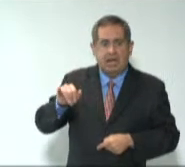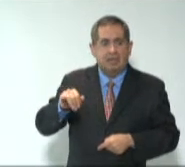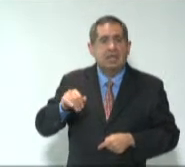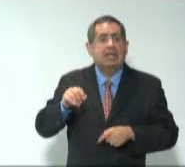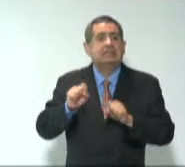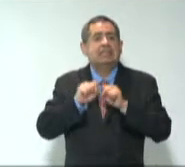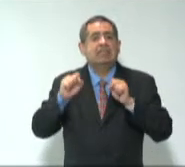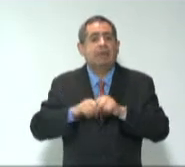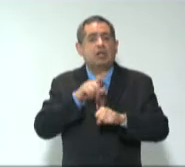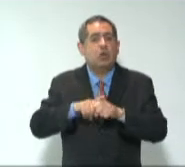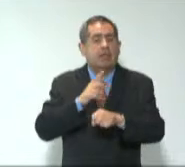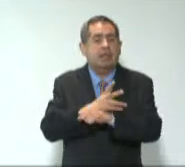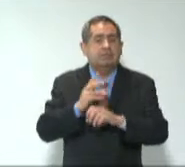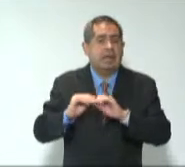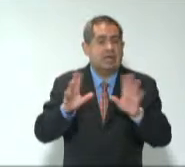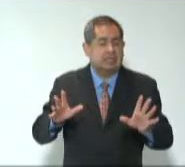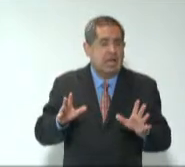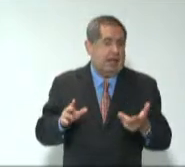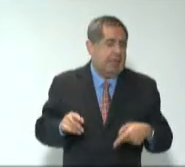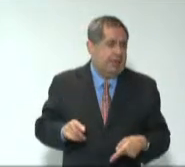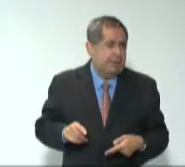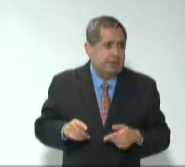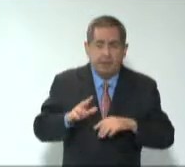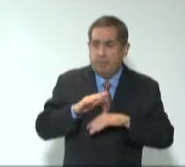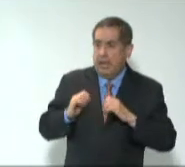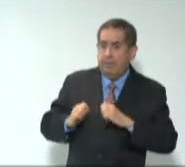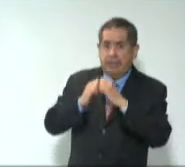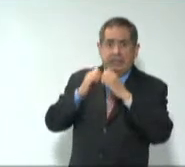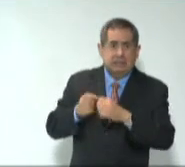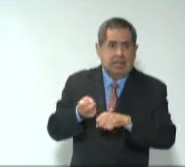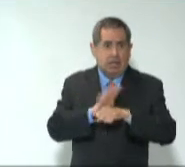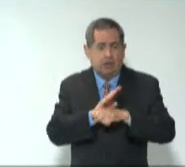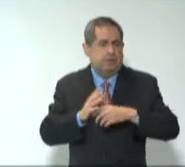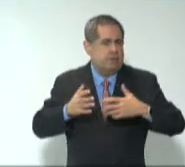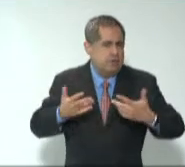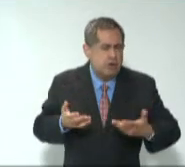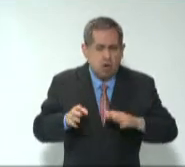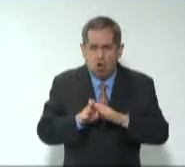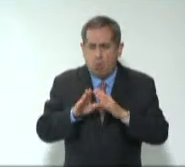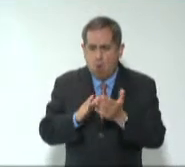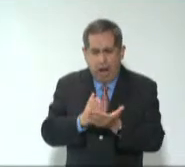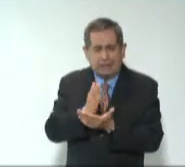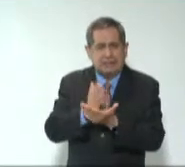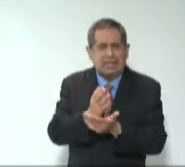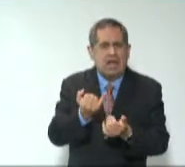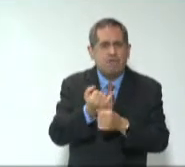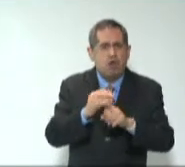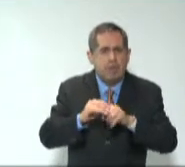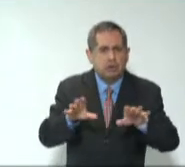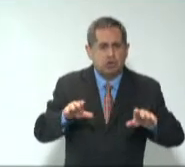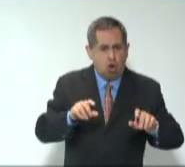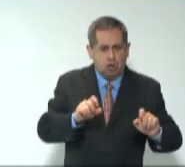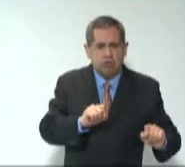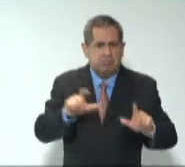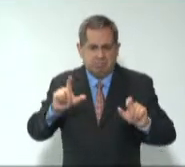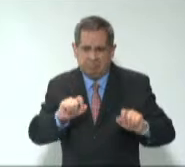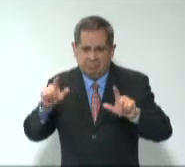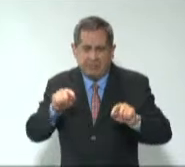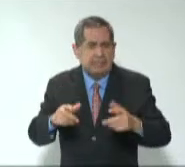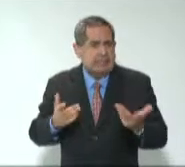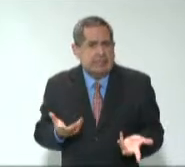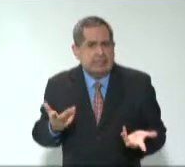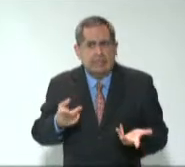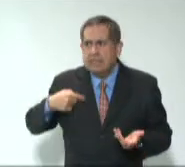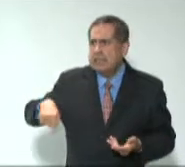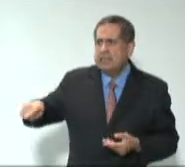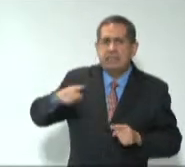Sistema Nacional de transparencia ante esta emergencia sanitaria Cómo accesar a la información que hoy que hoy